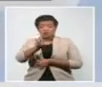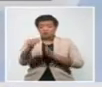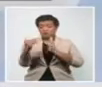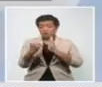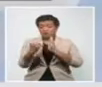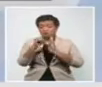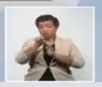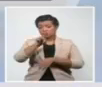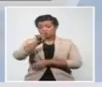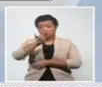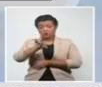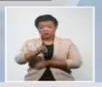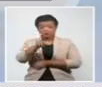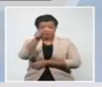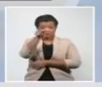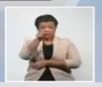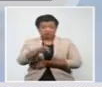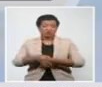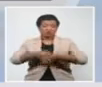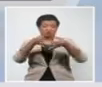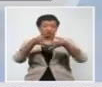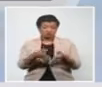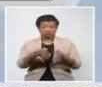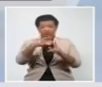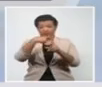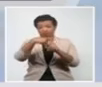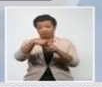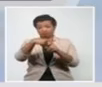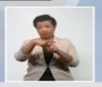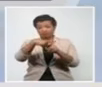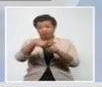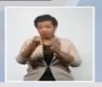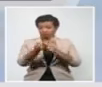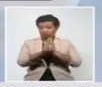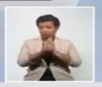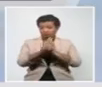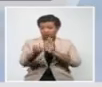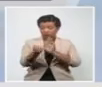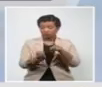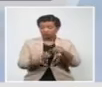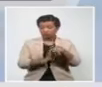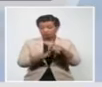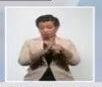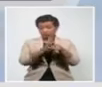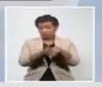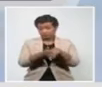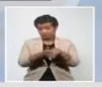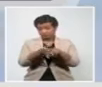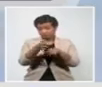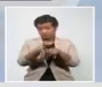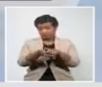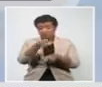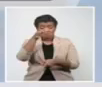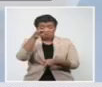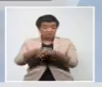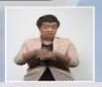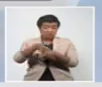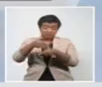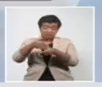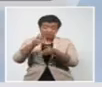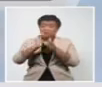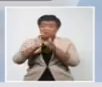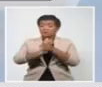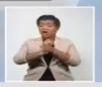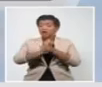31.190 pacientes diagnosticados con la enfermedad desde el mes de marzo